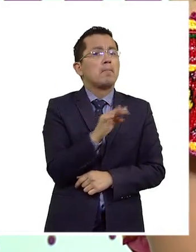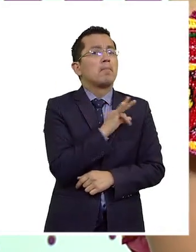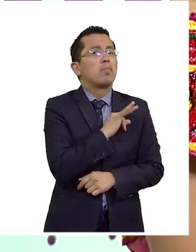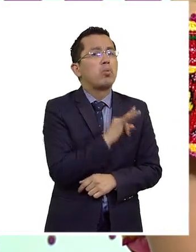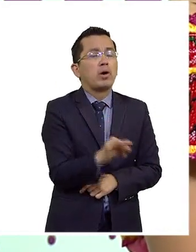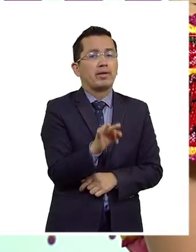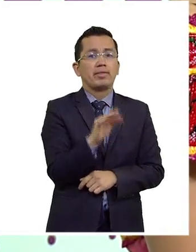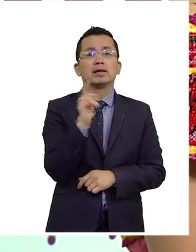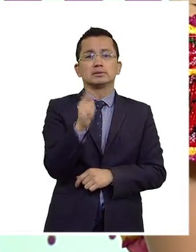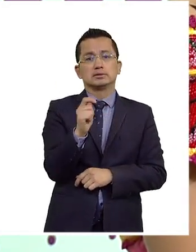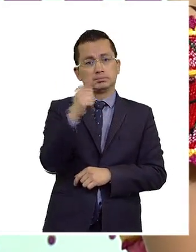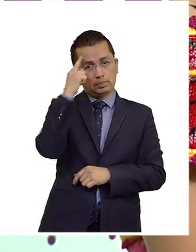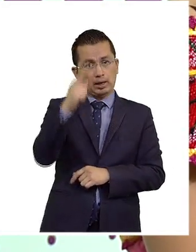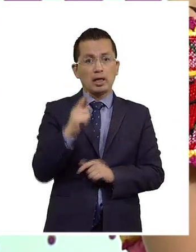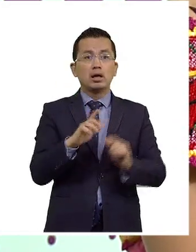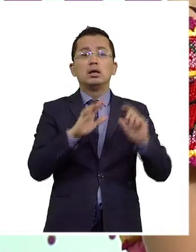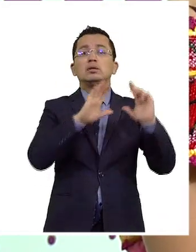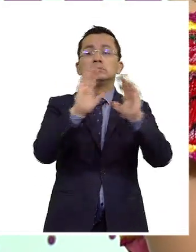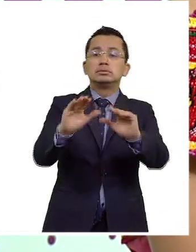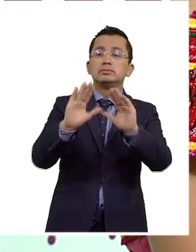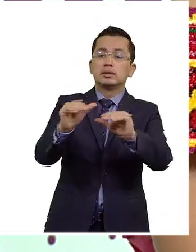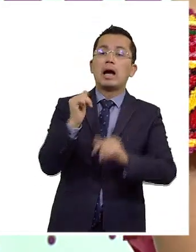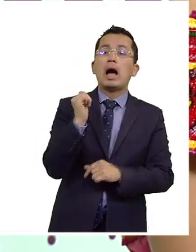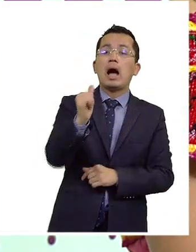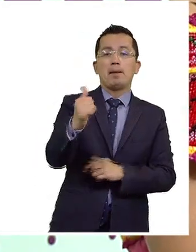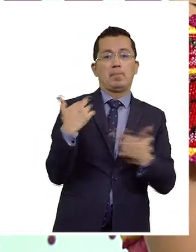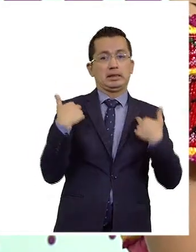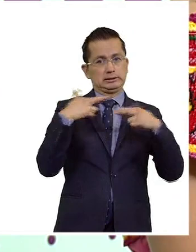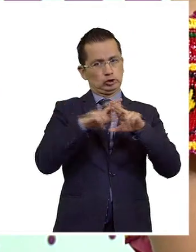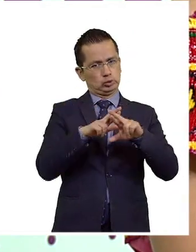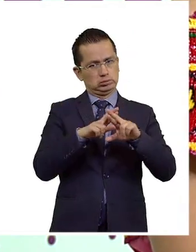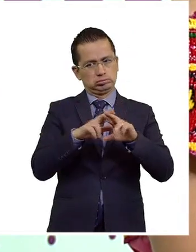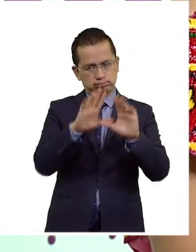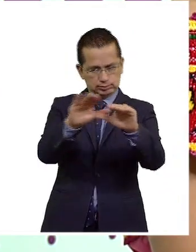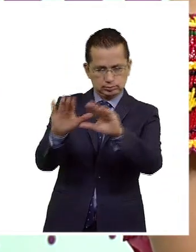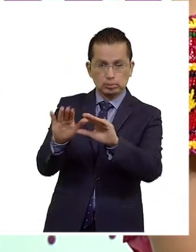estos programas que tienen de capacitación a maestras y maestros, gracias a este caso,